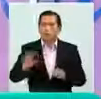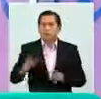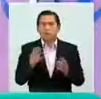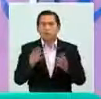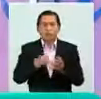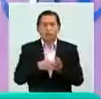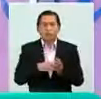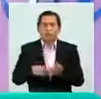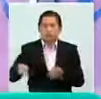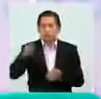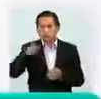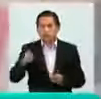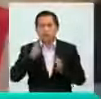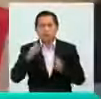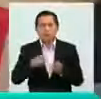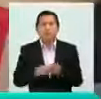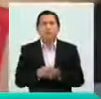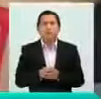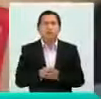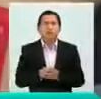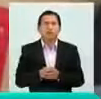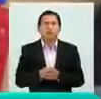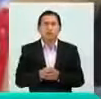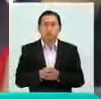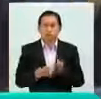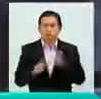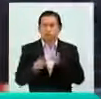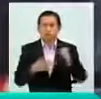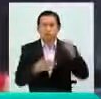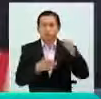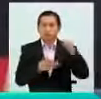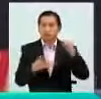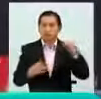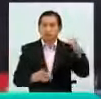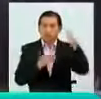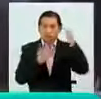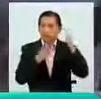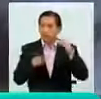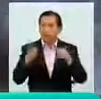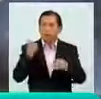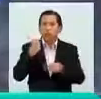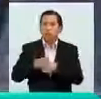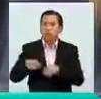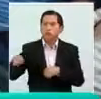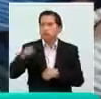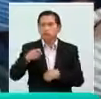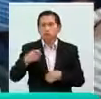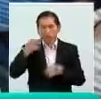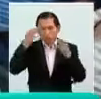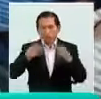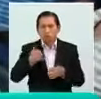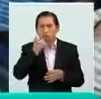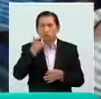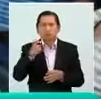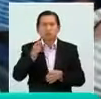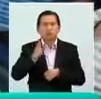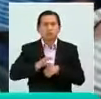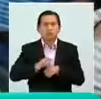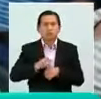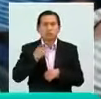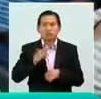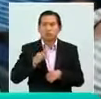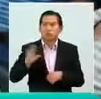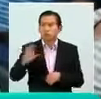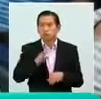y a esto tiene que darle respuesta. Desde la dirigencia del MAS en Santa Cruz calificaron como irresponsables las determinaciones de los cívicos y anunciaron que